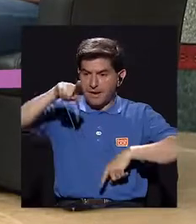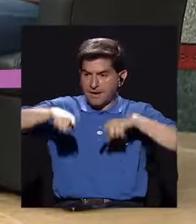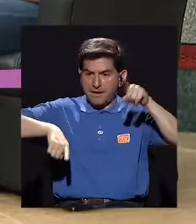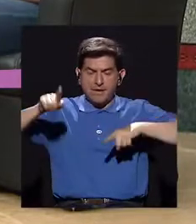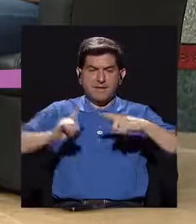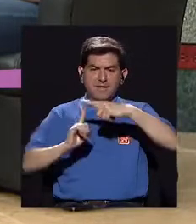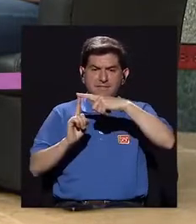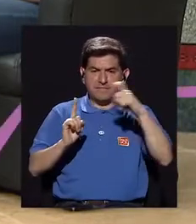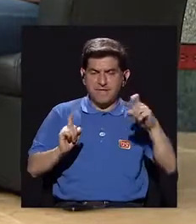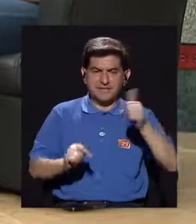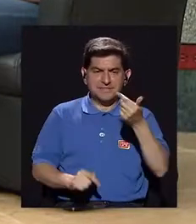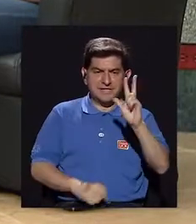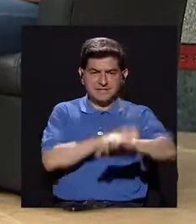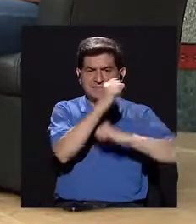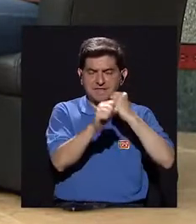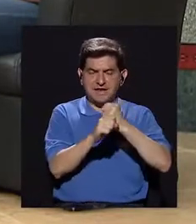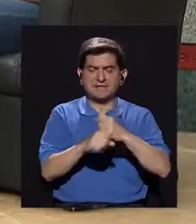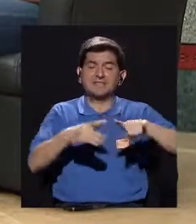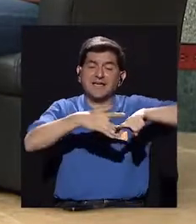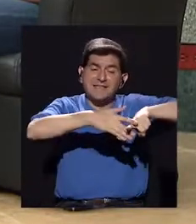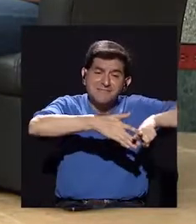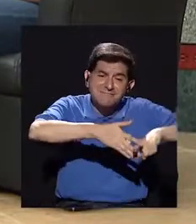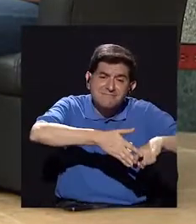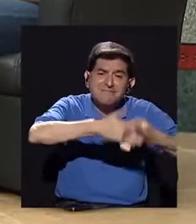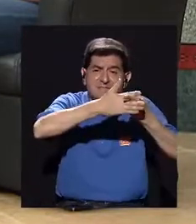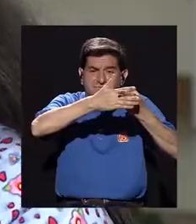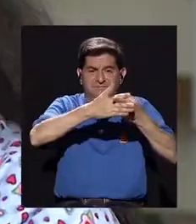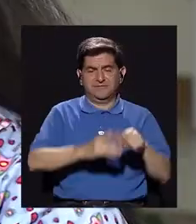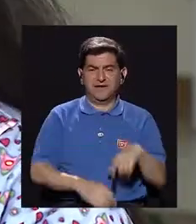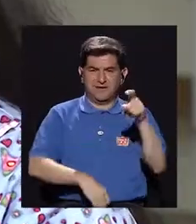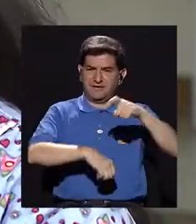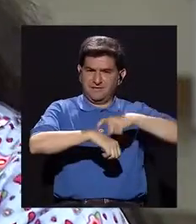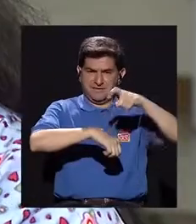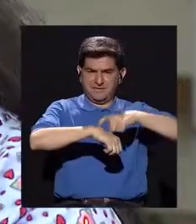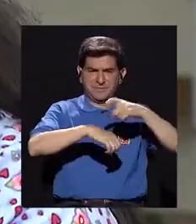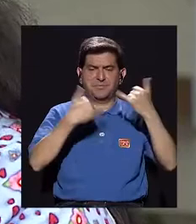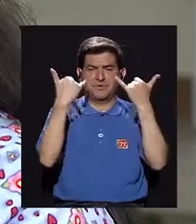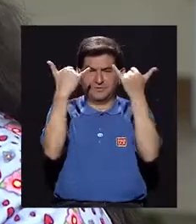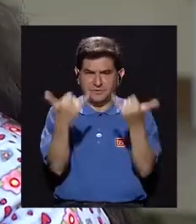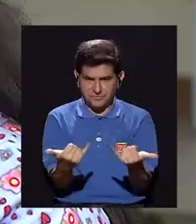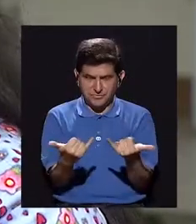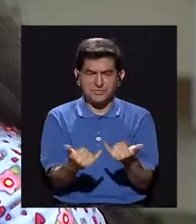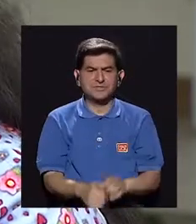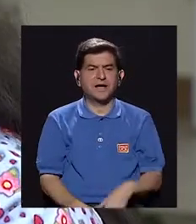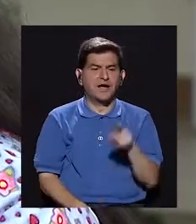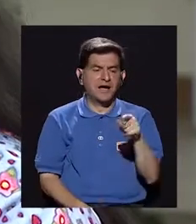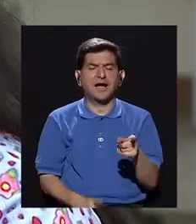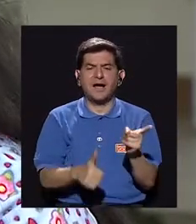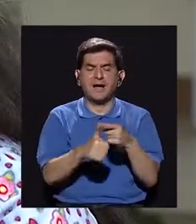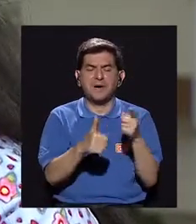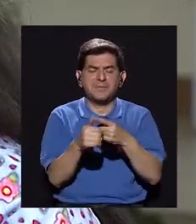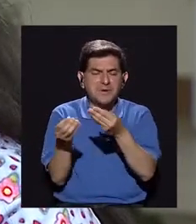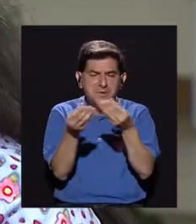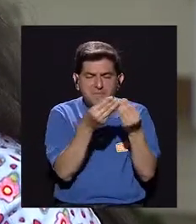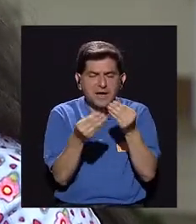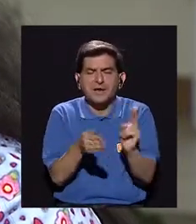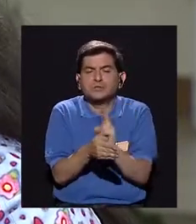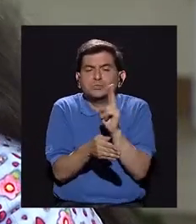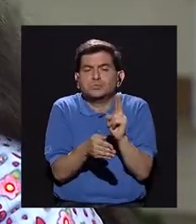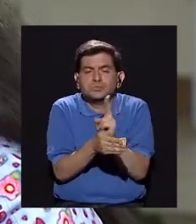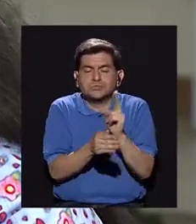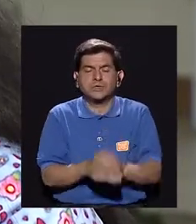las estadísticas, a partir de los 13 años es cuando se empieza inclusive a probar estas primeras